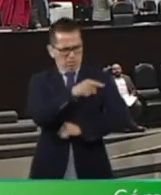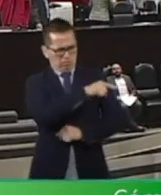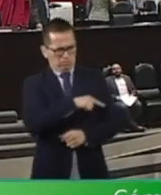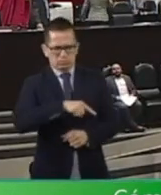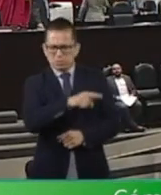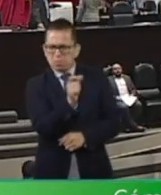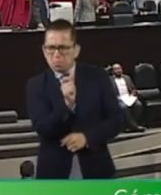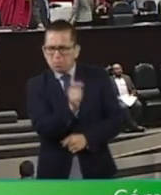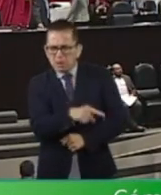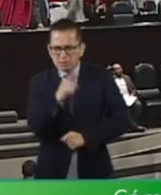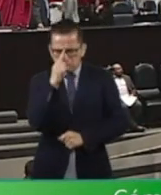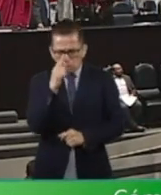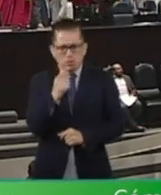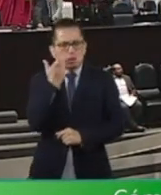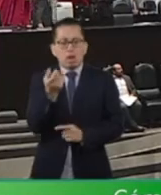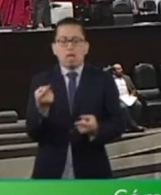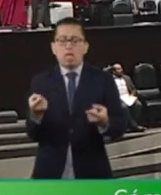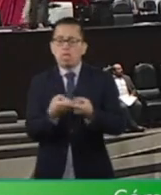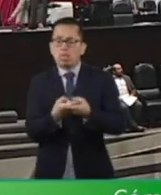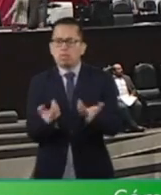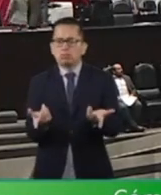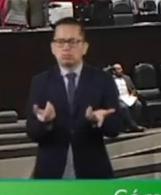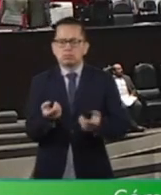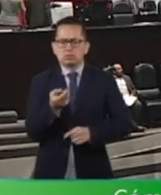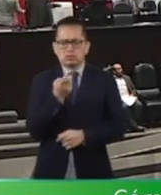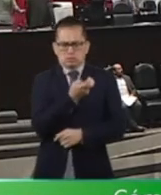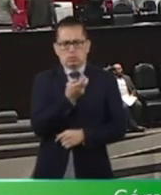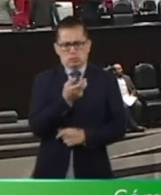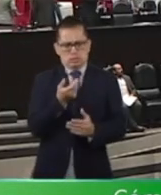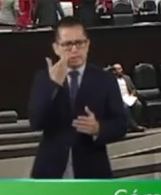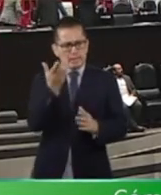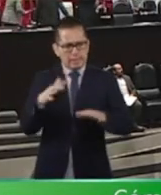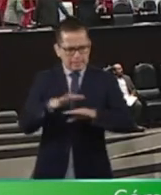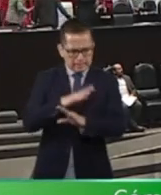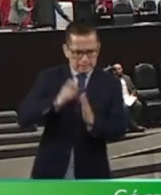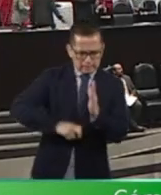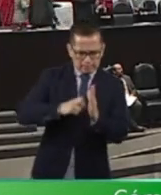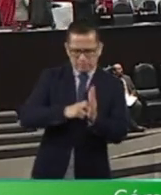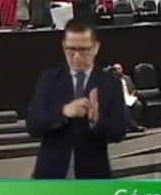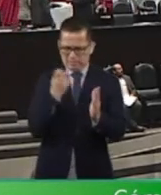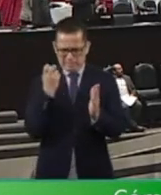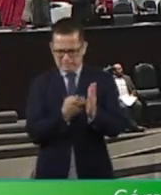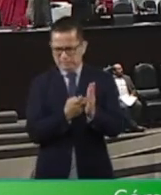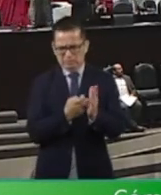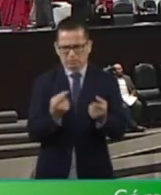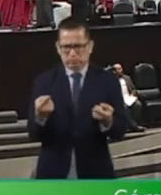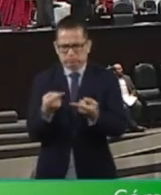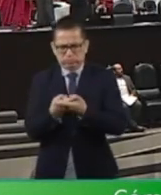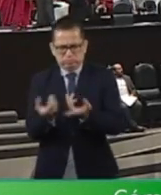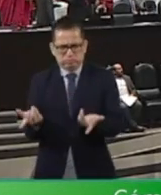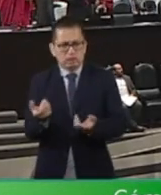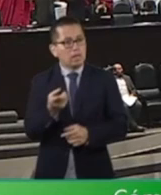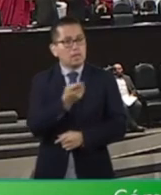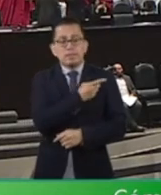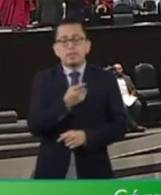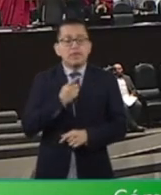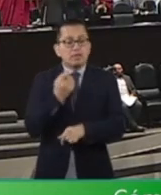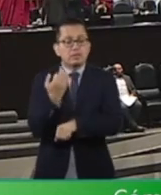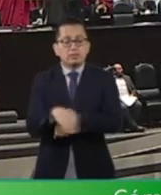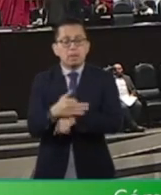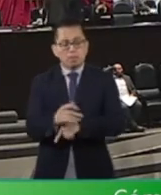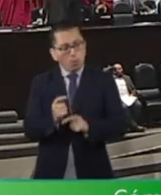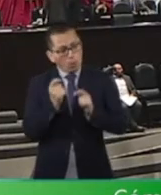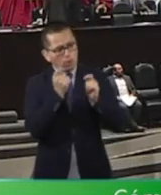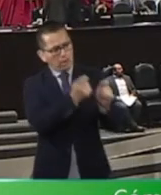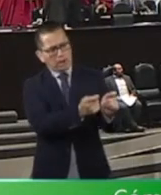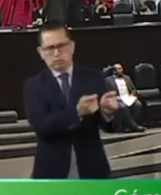su propia postura al impulsar una reforma que contraviene lo que debería ser excepcional y temporal